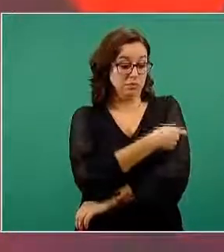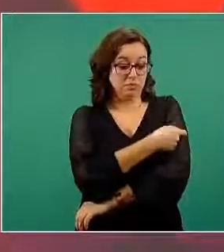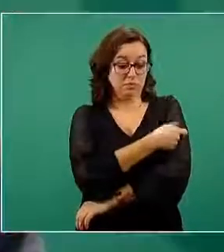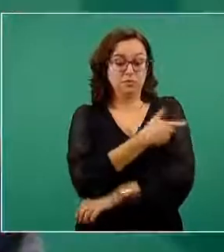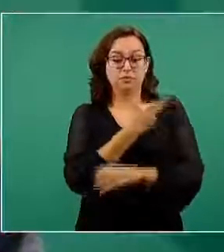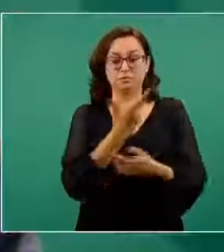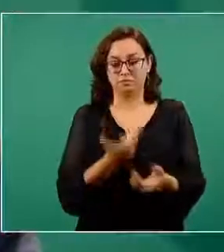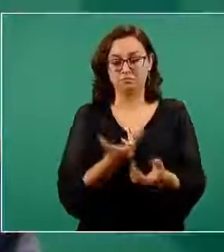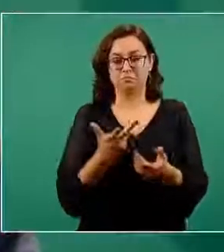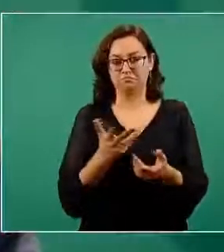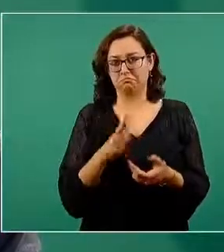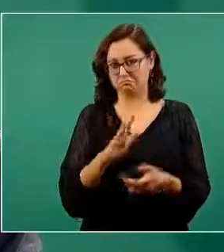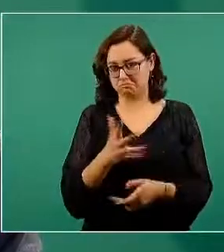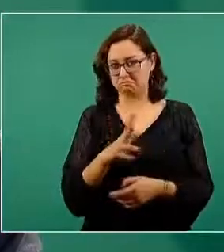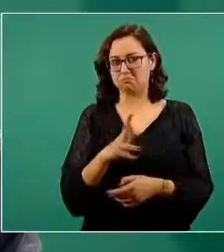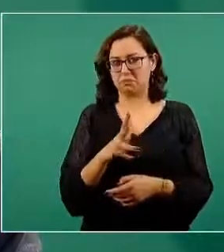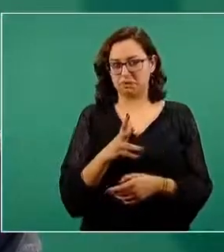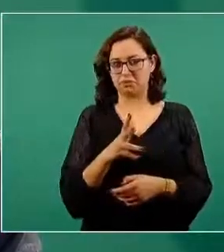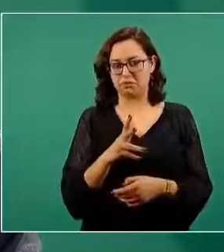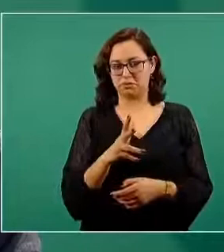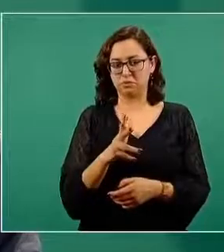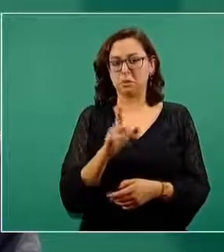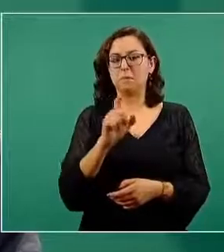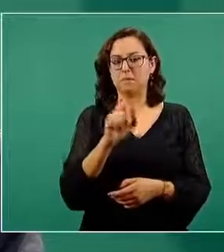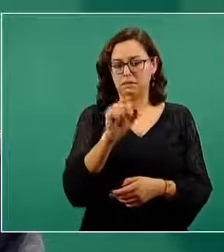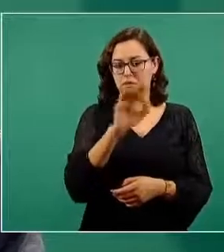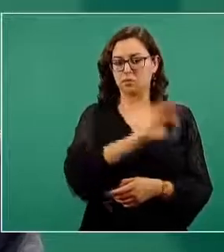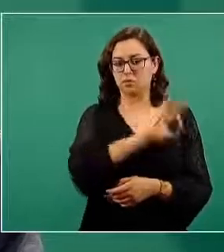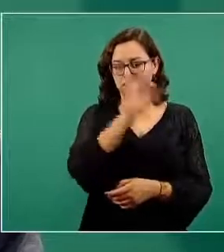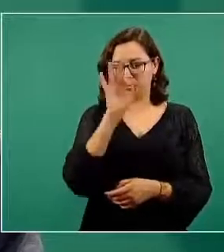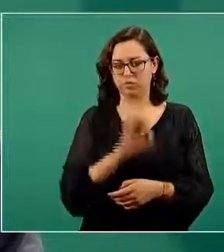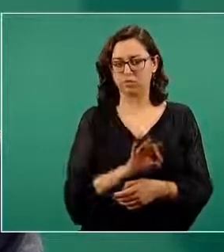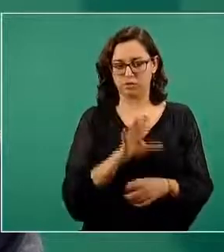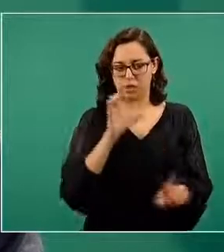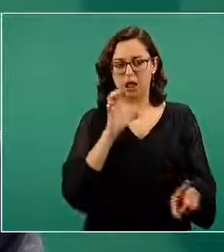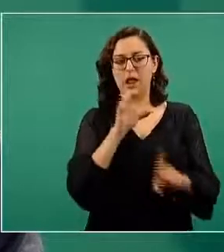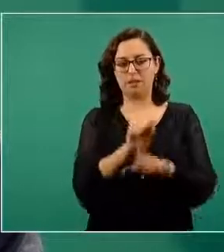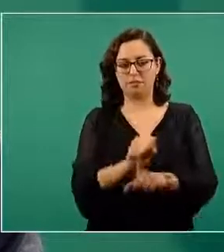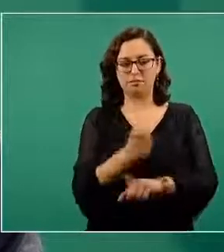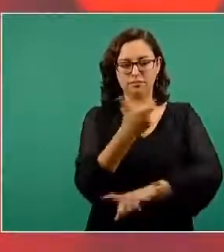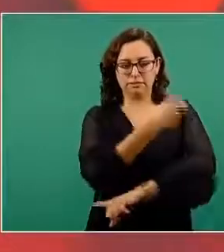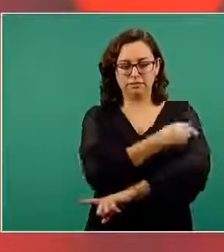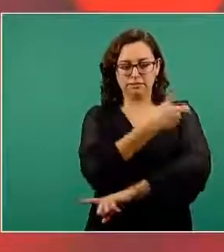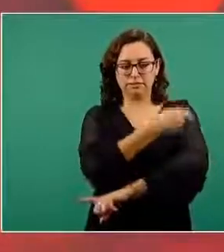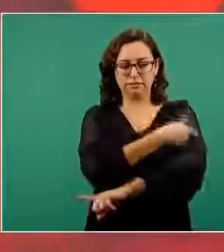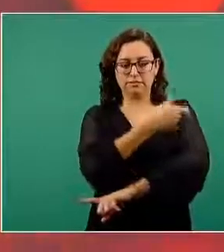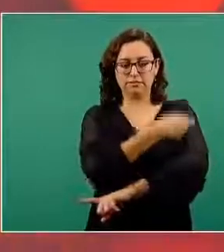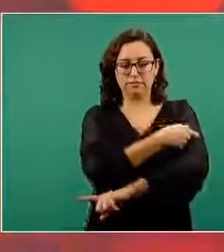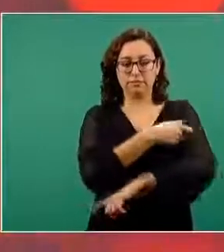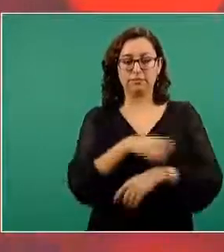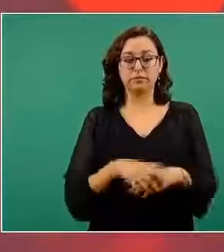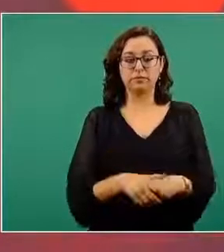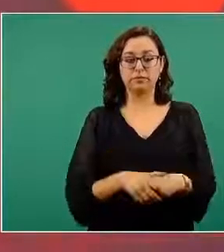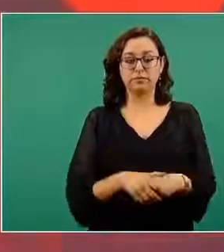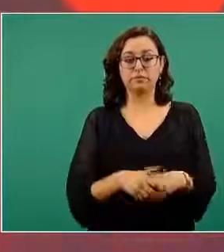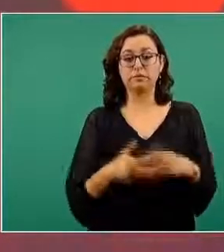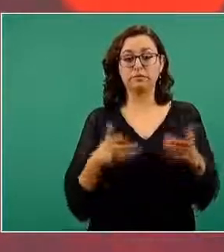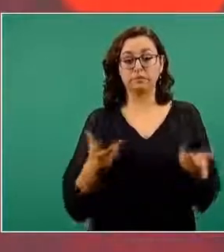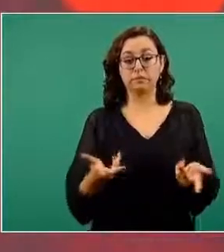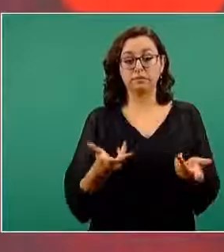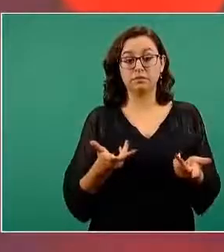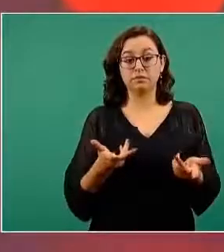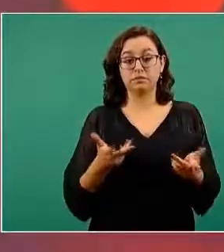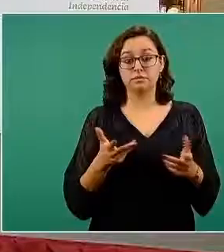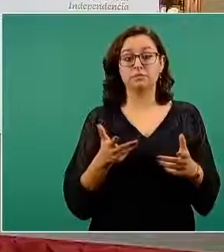millones, gruesamente estaremos en el 20% de población vacunada. Todavía será dentro de la